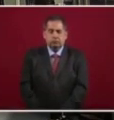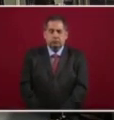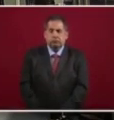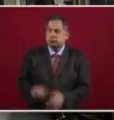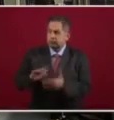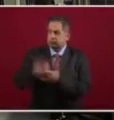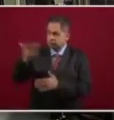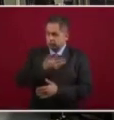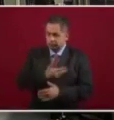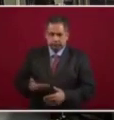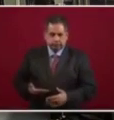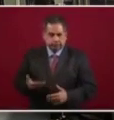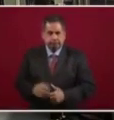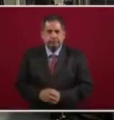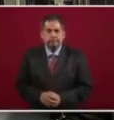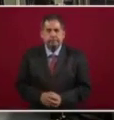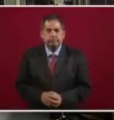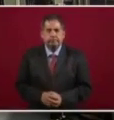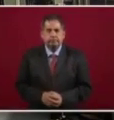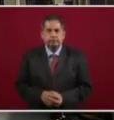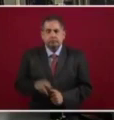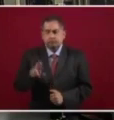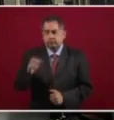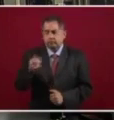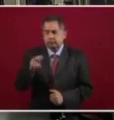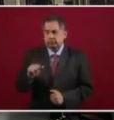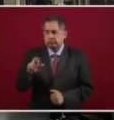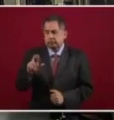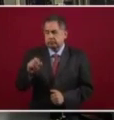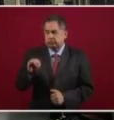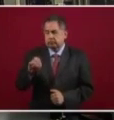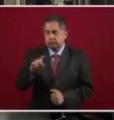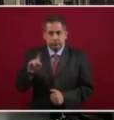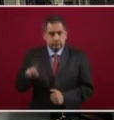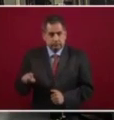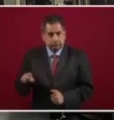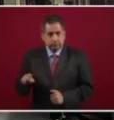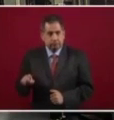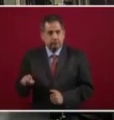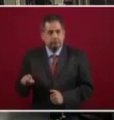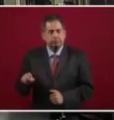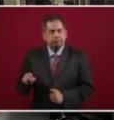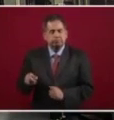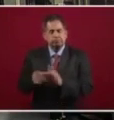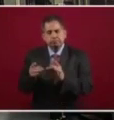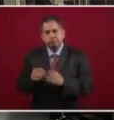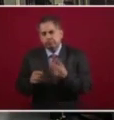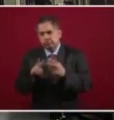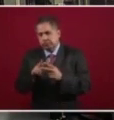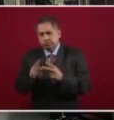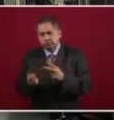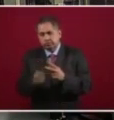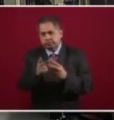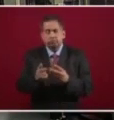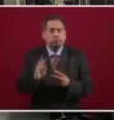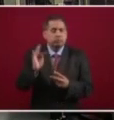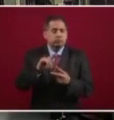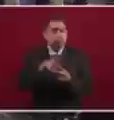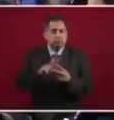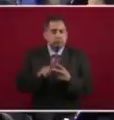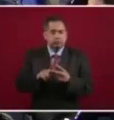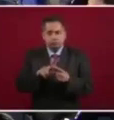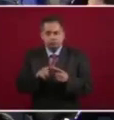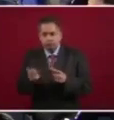Gracias, presidente. Reina Ide Ramírez, reportera independiente para Pie de Página. Dos preguntas, si puede ampliar, una es